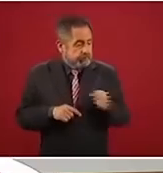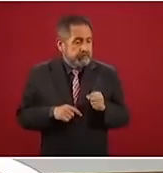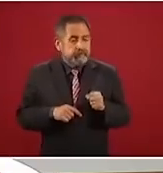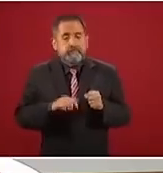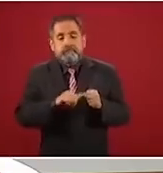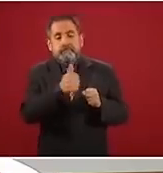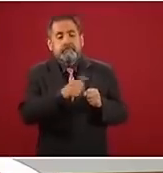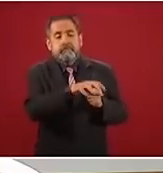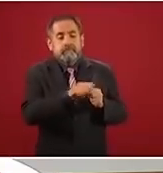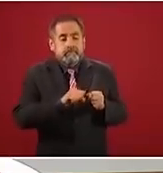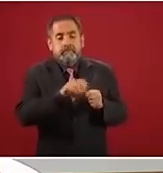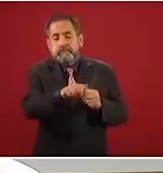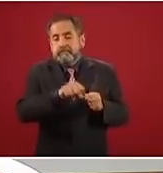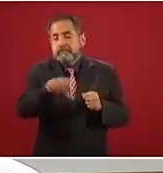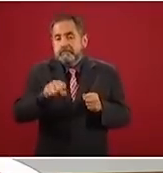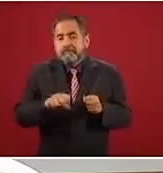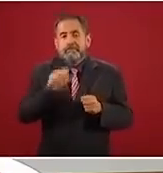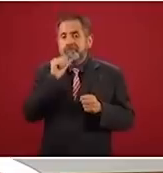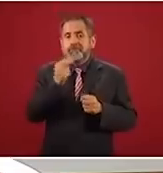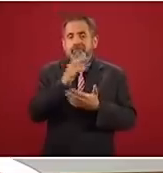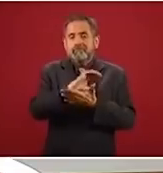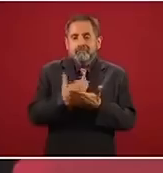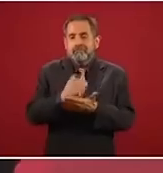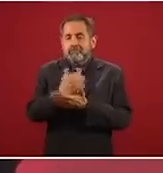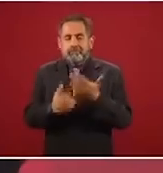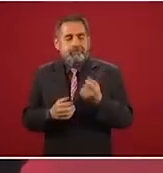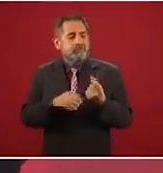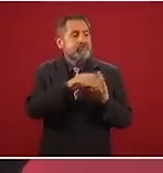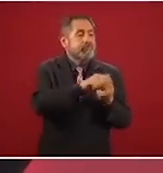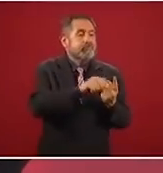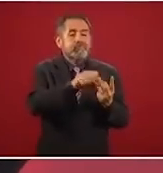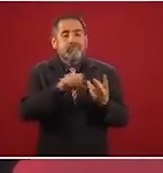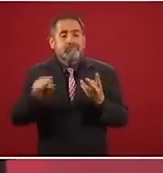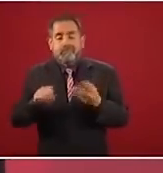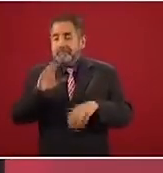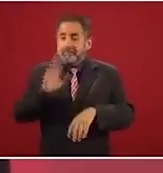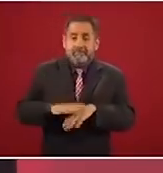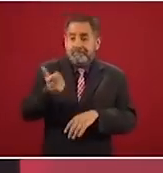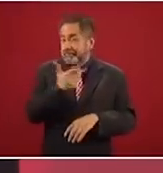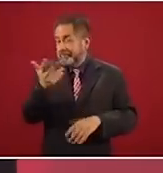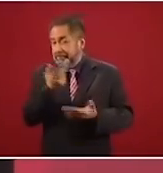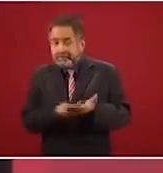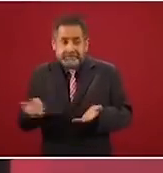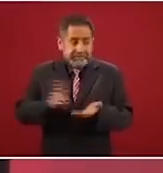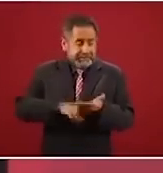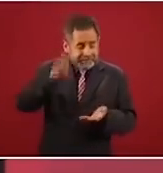comprar sin licitar a 3, 4, 5, 10